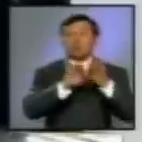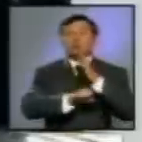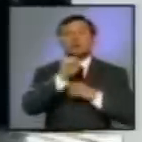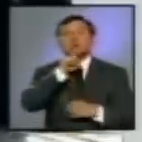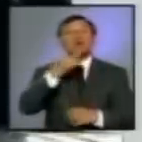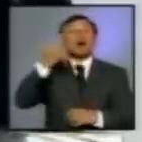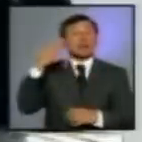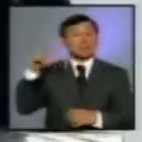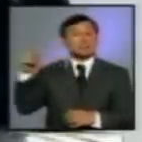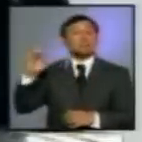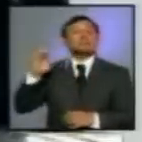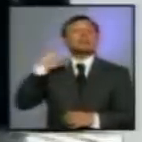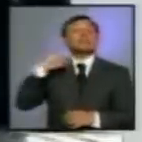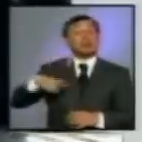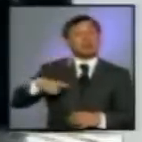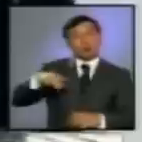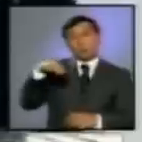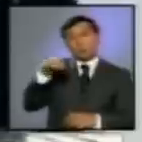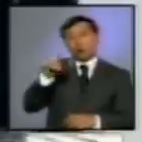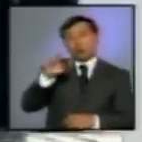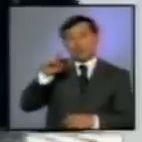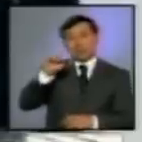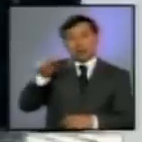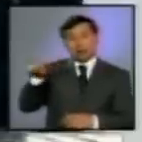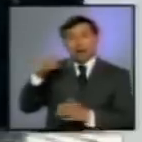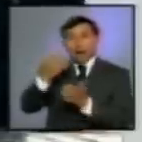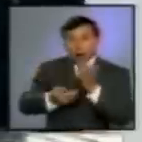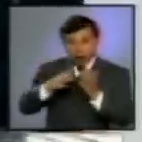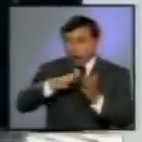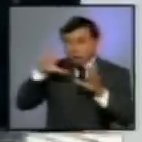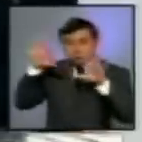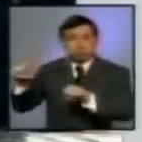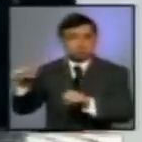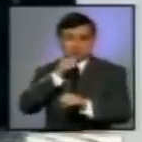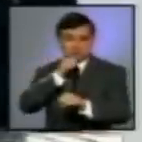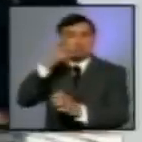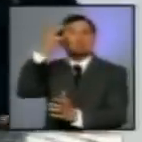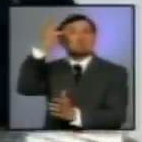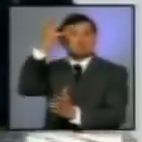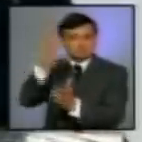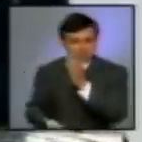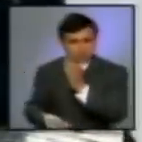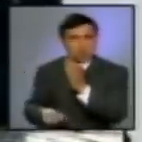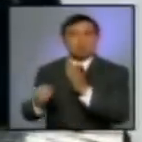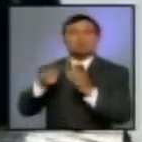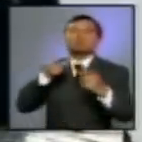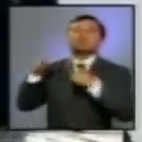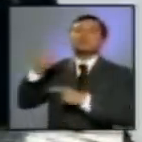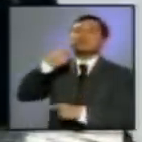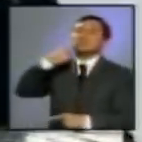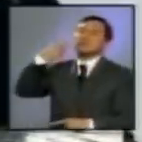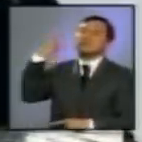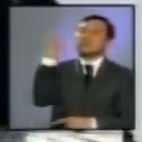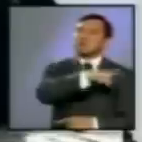Moreira, hoy prófugo de la justicia y acusado nada más ni nada menos que de lavado de dinero